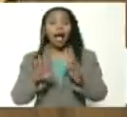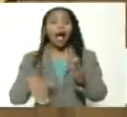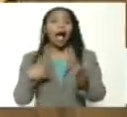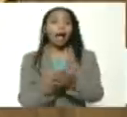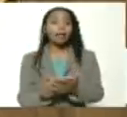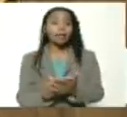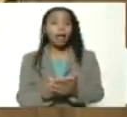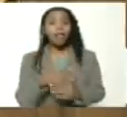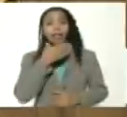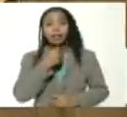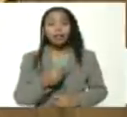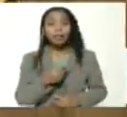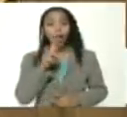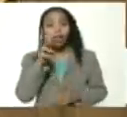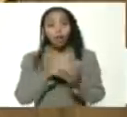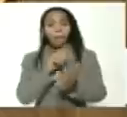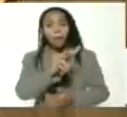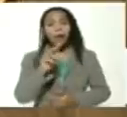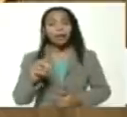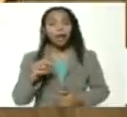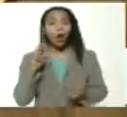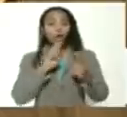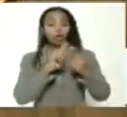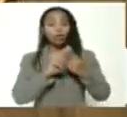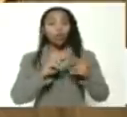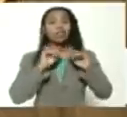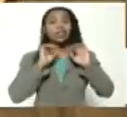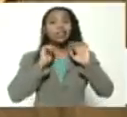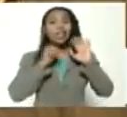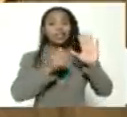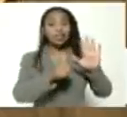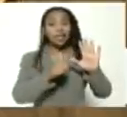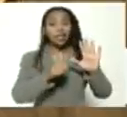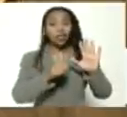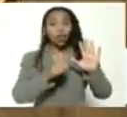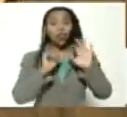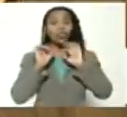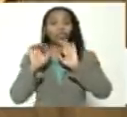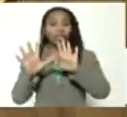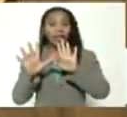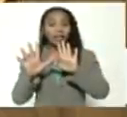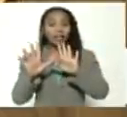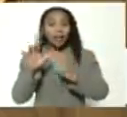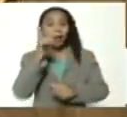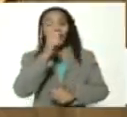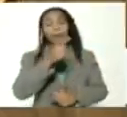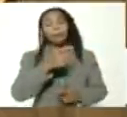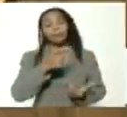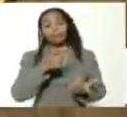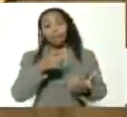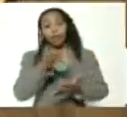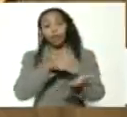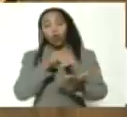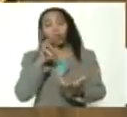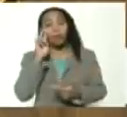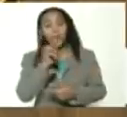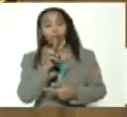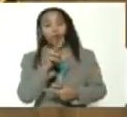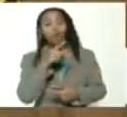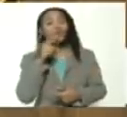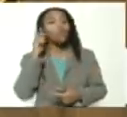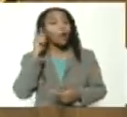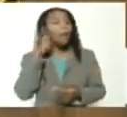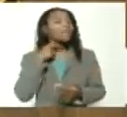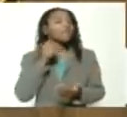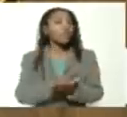2020 hemos conocido de 610 casos de femicidio, de los cuales, vean lo importante